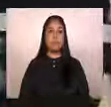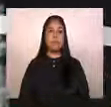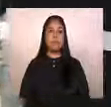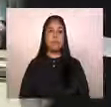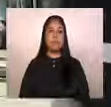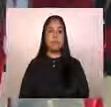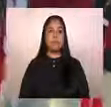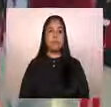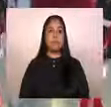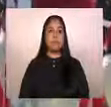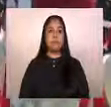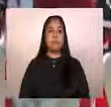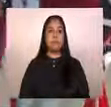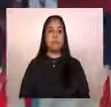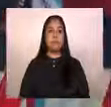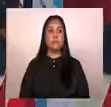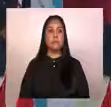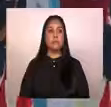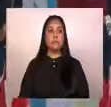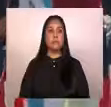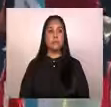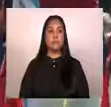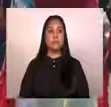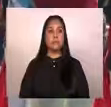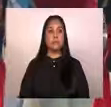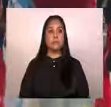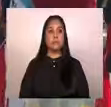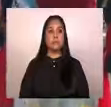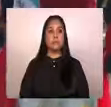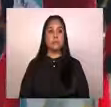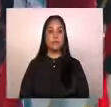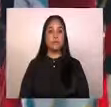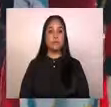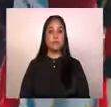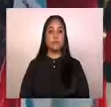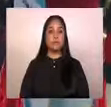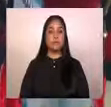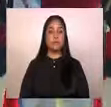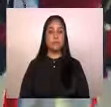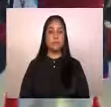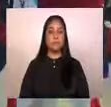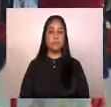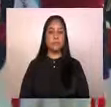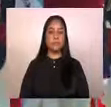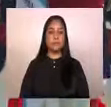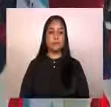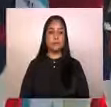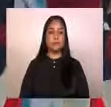Thank you.